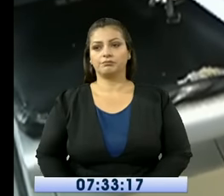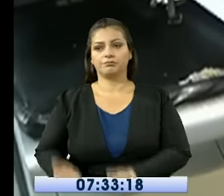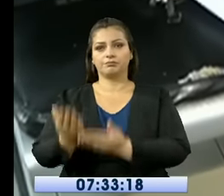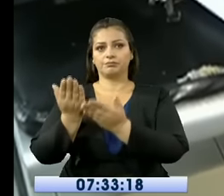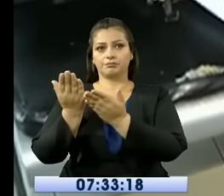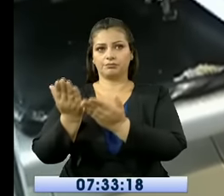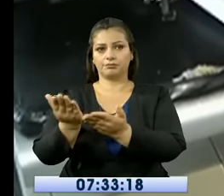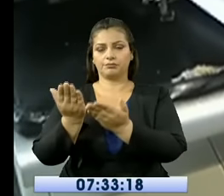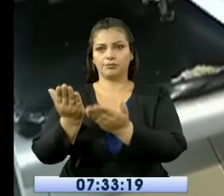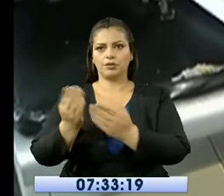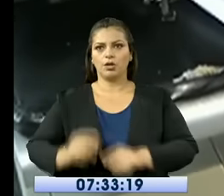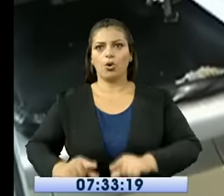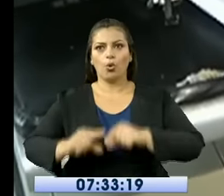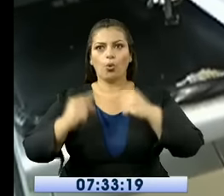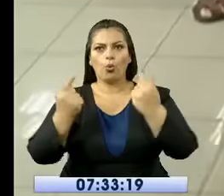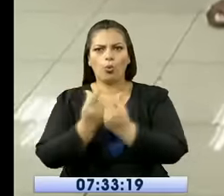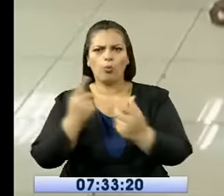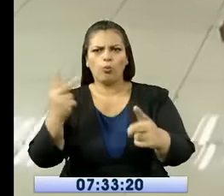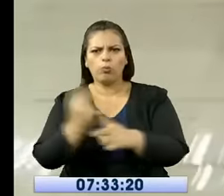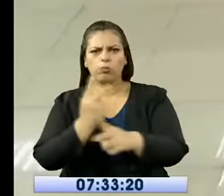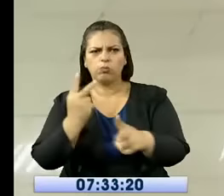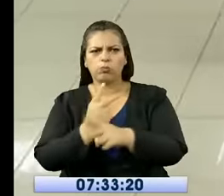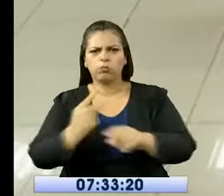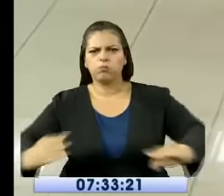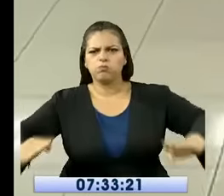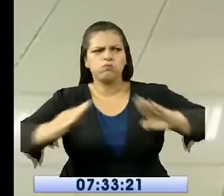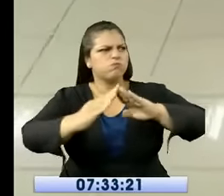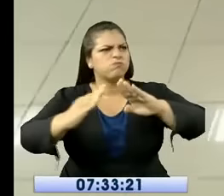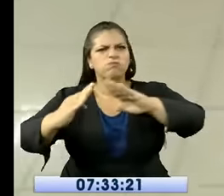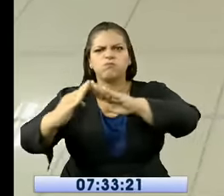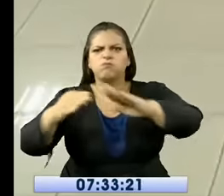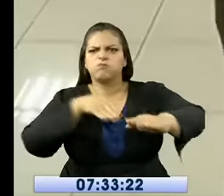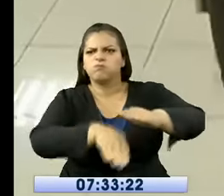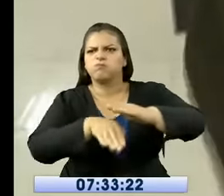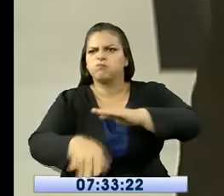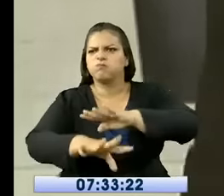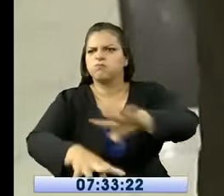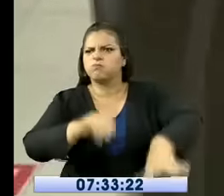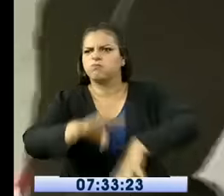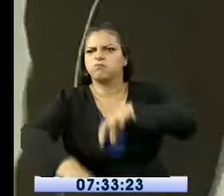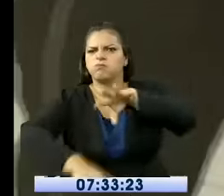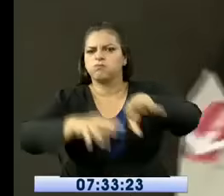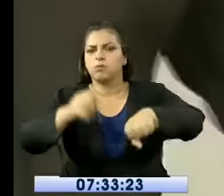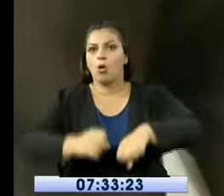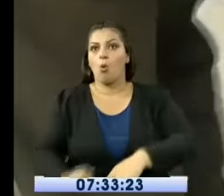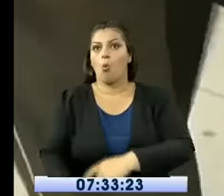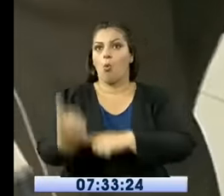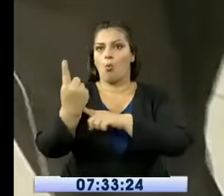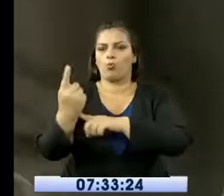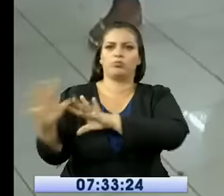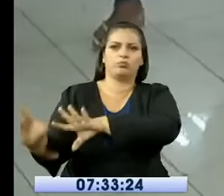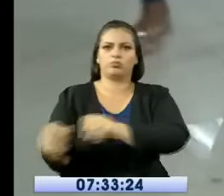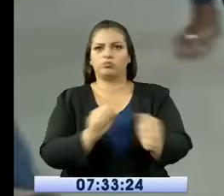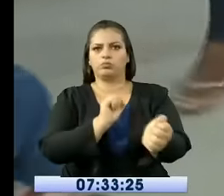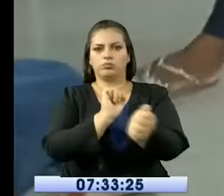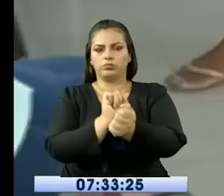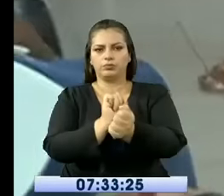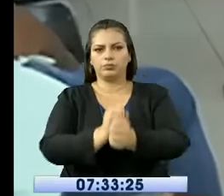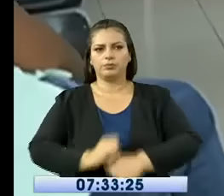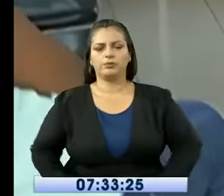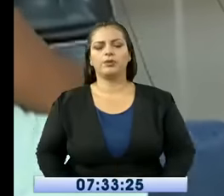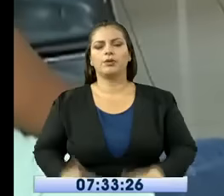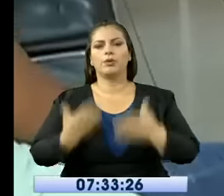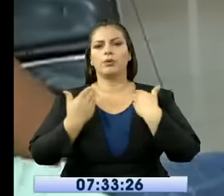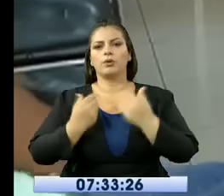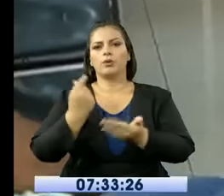Integrantes de una presunta banda de robacasas que operaba en el Guasmo Sur fue detenido en primera instancia por los moradores del sector, quienes una vez de